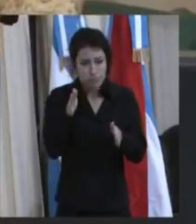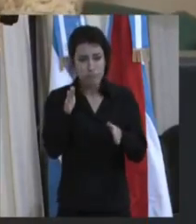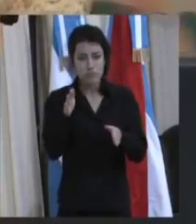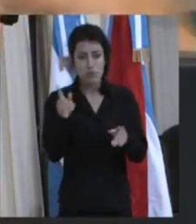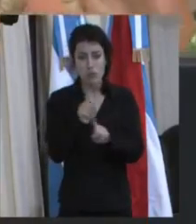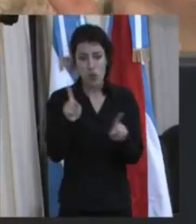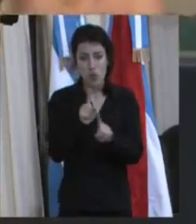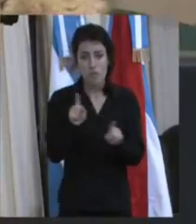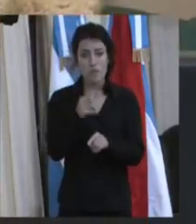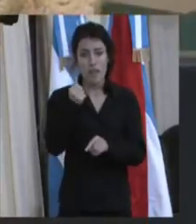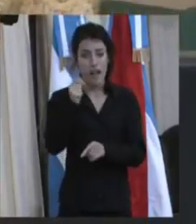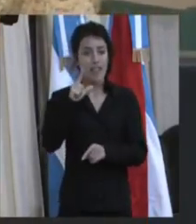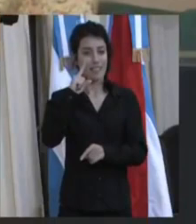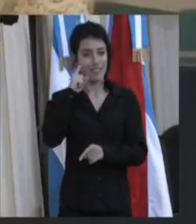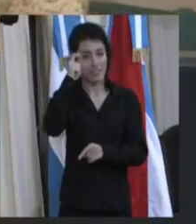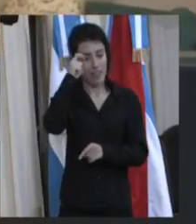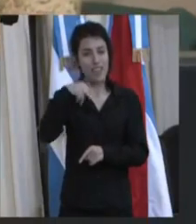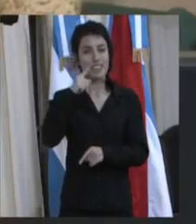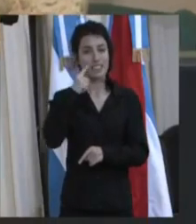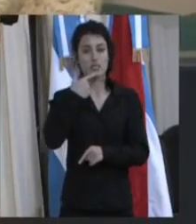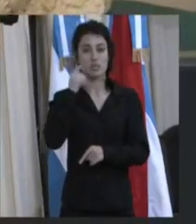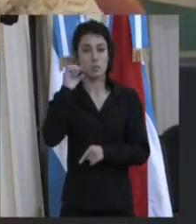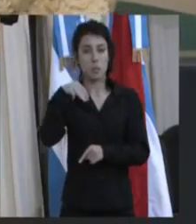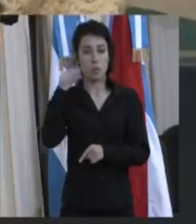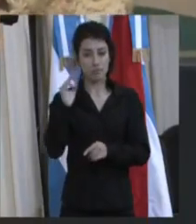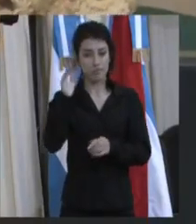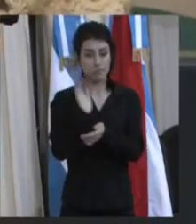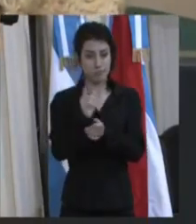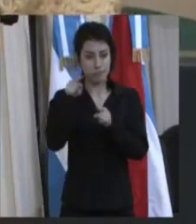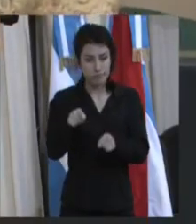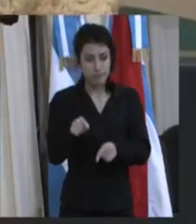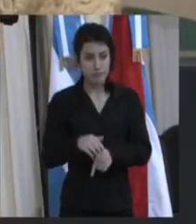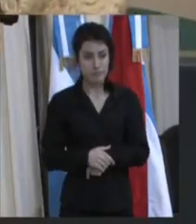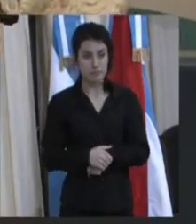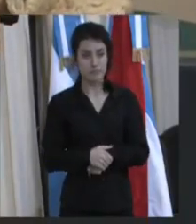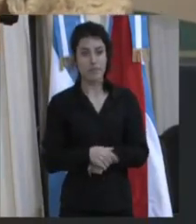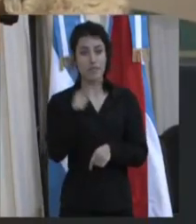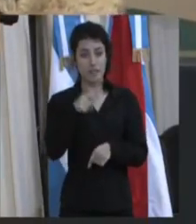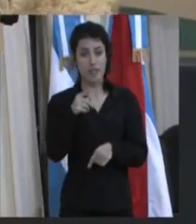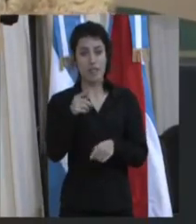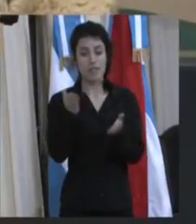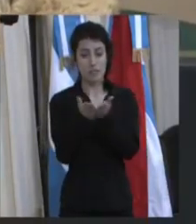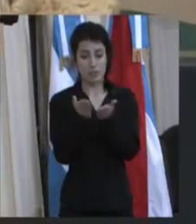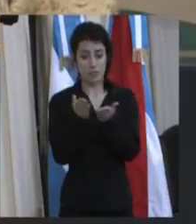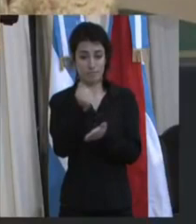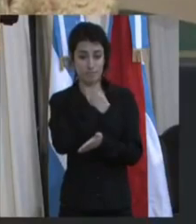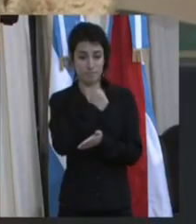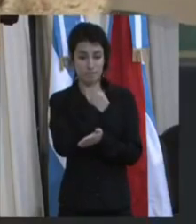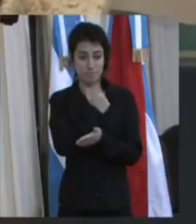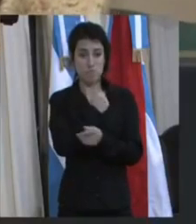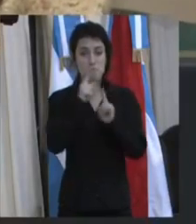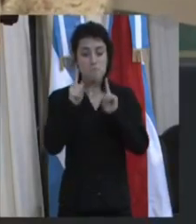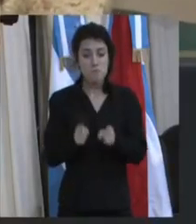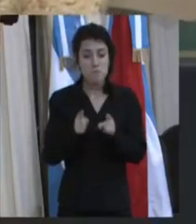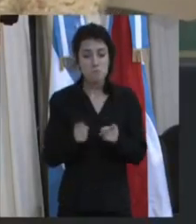el arielismo. Pero avanzo porque si no, no termino más. Estos son los estudiantes católicos que hacen lo mismo, se juntan